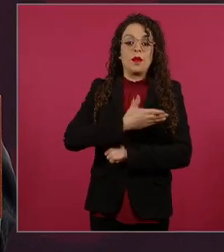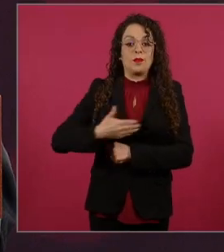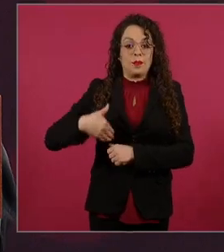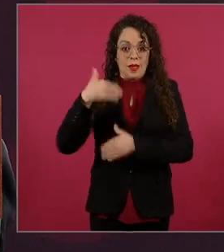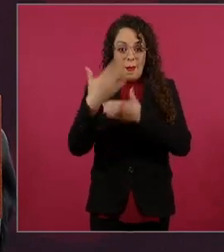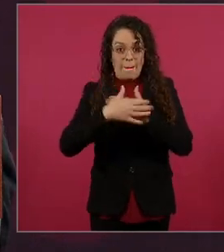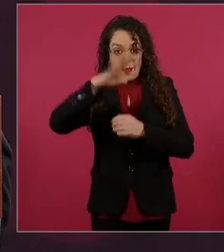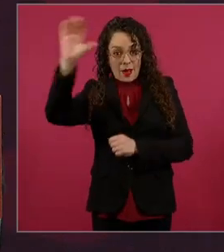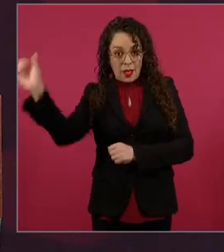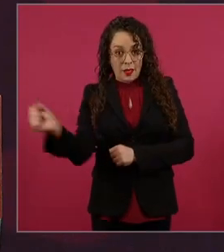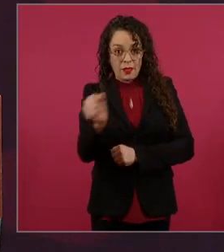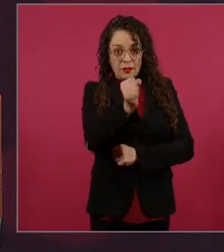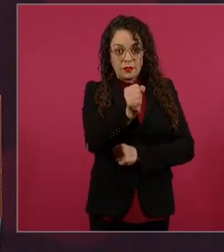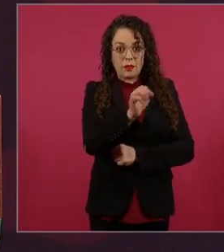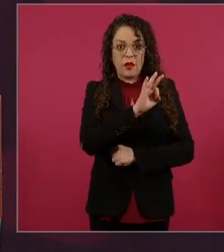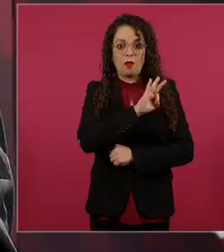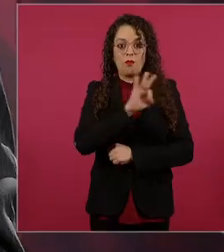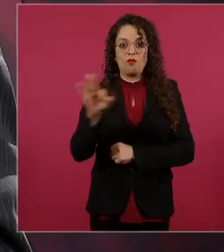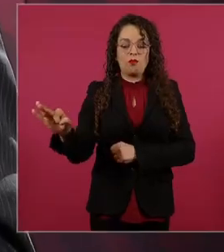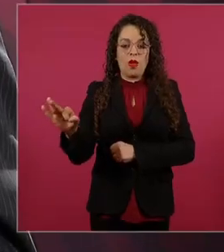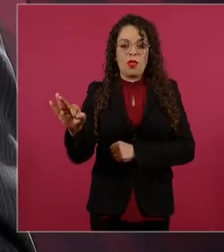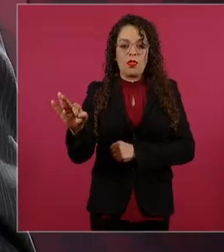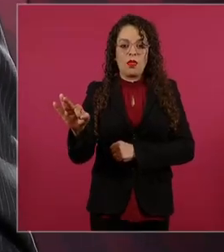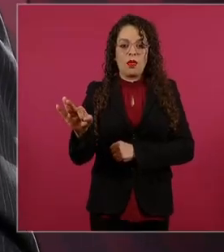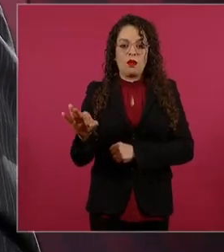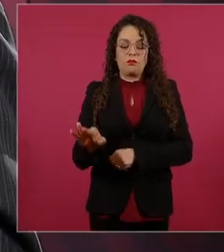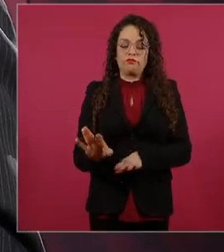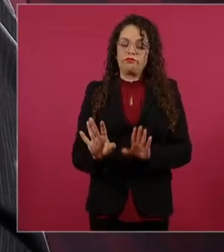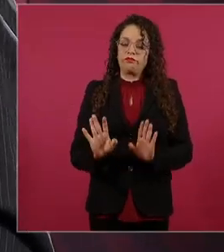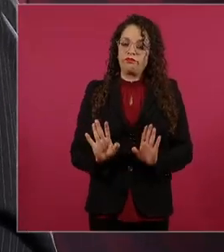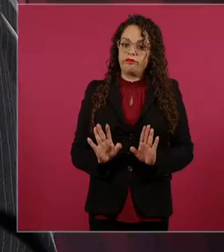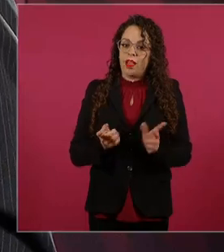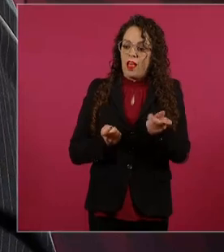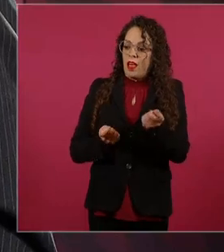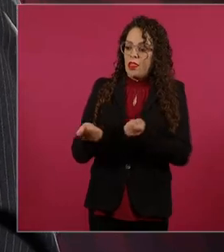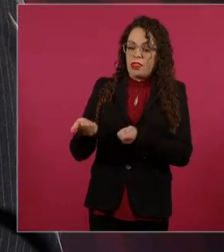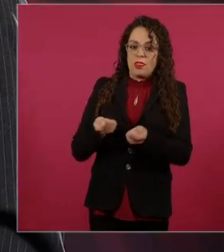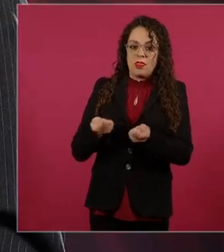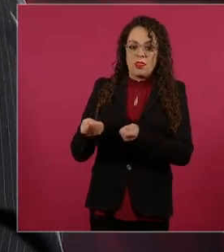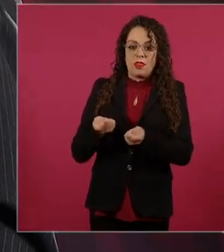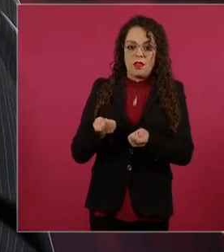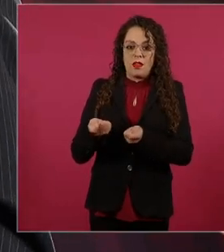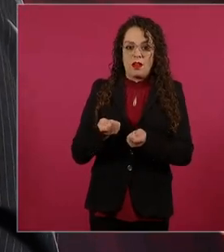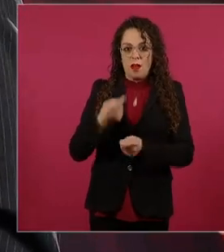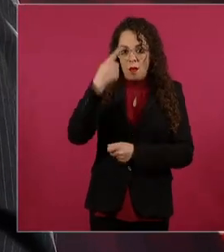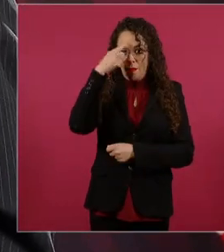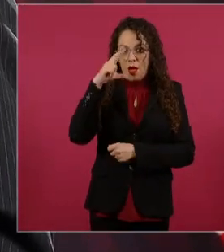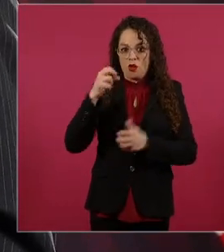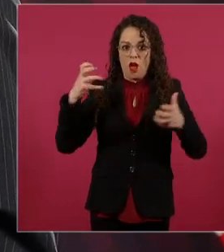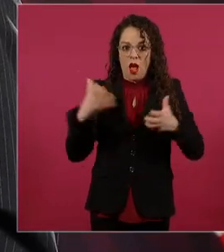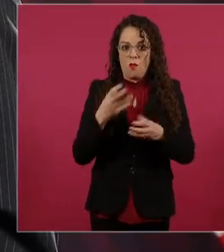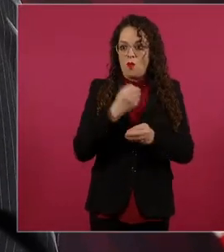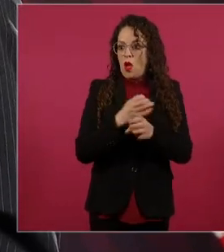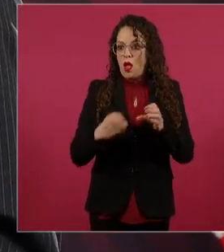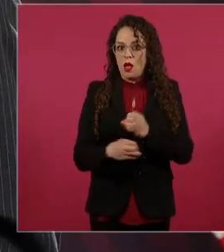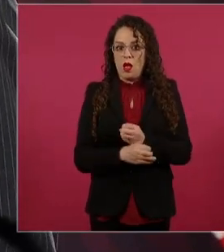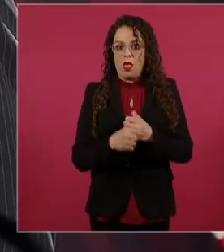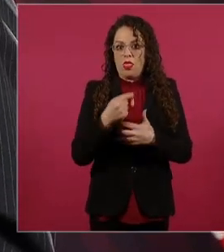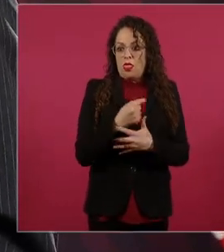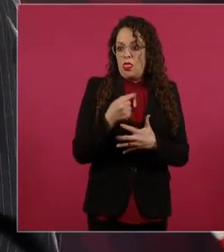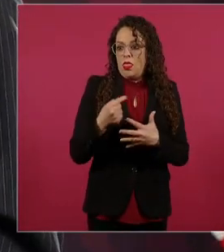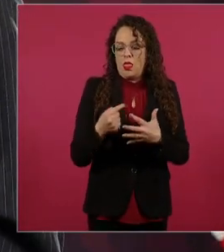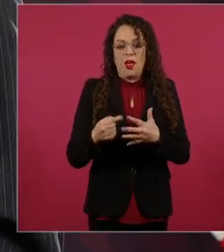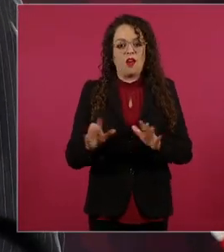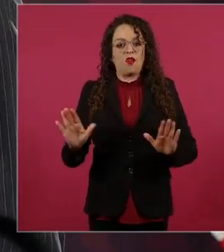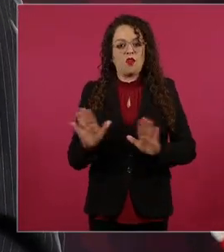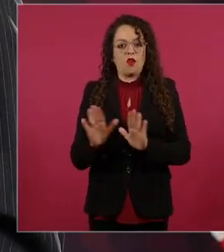pues es lo mismo que eso ¿para qué sirvió que se fuera de vacaciones? si llegó a la